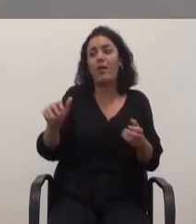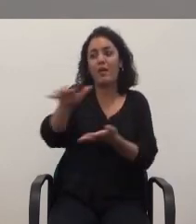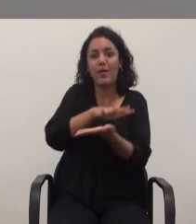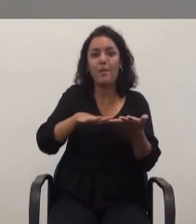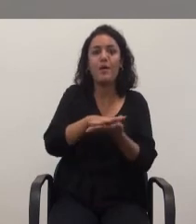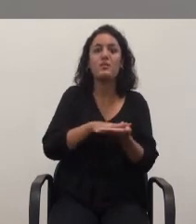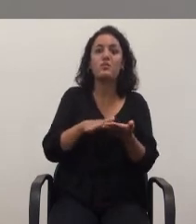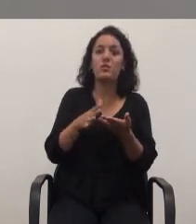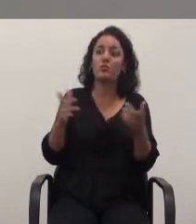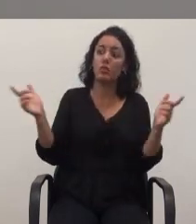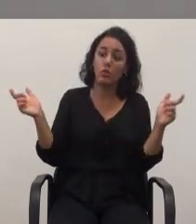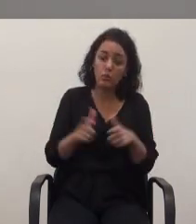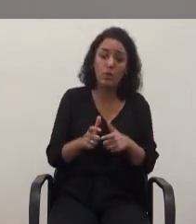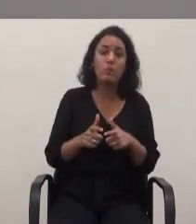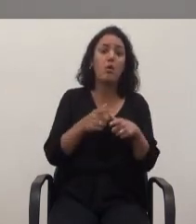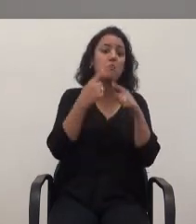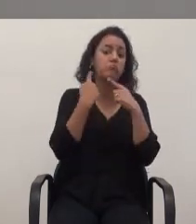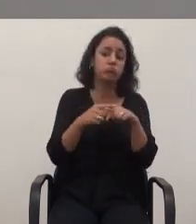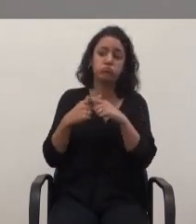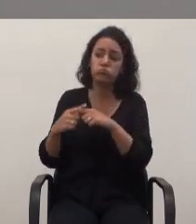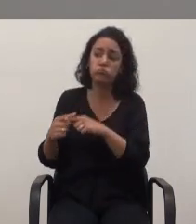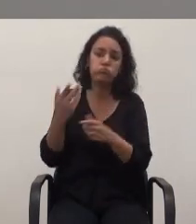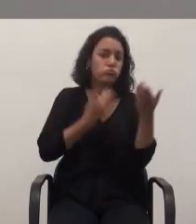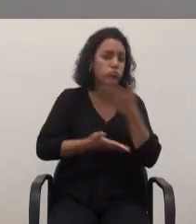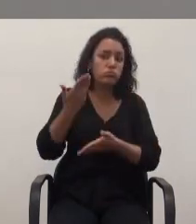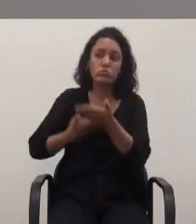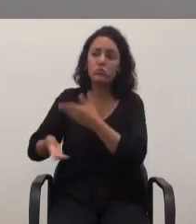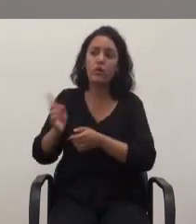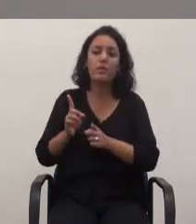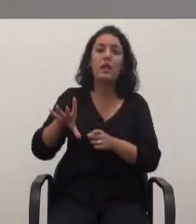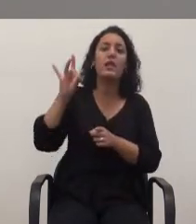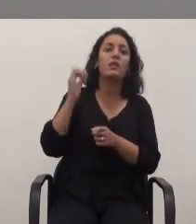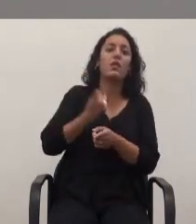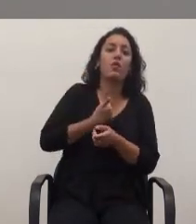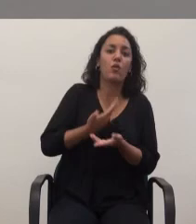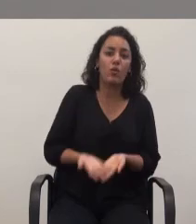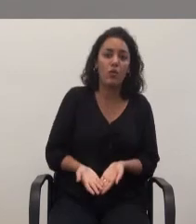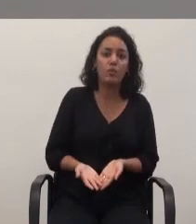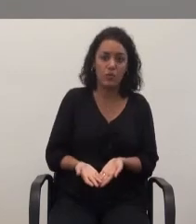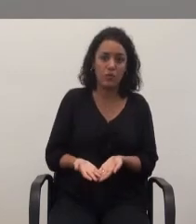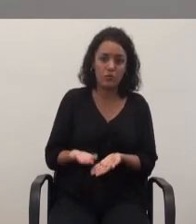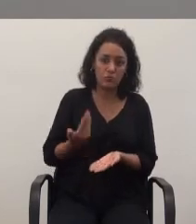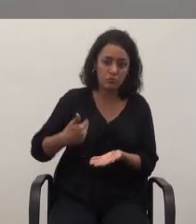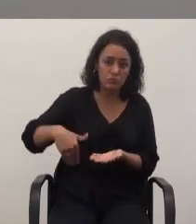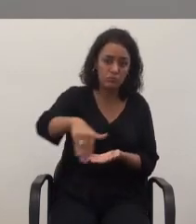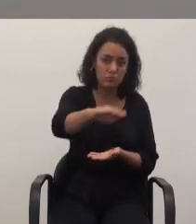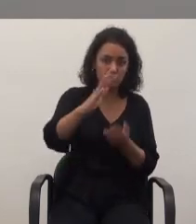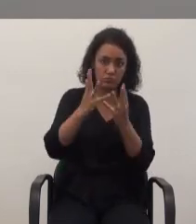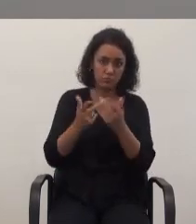encontremos a conversar y a tomar decisiones respecto a cómo esto, ejecutar el presupuesto. Por